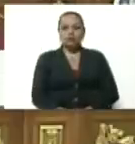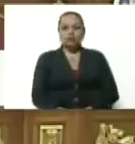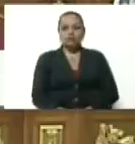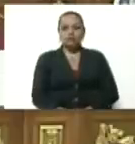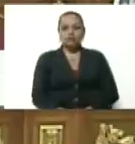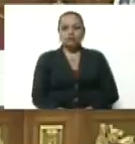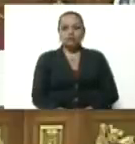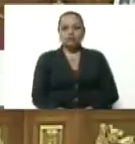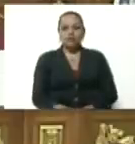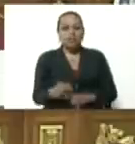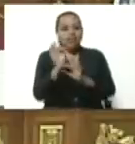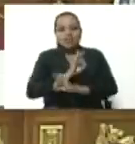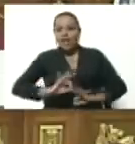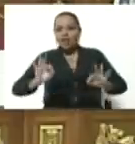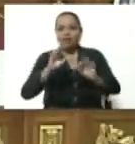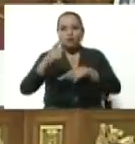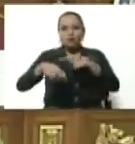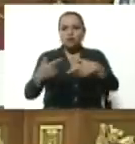Ningún efecto.